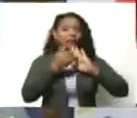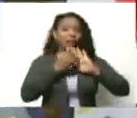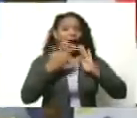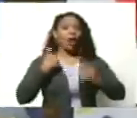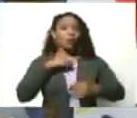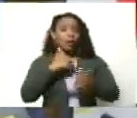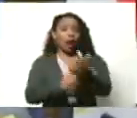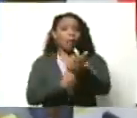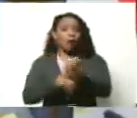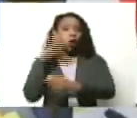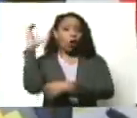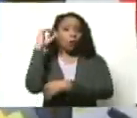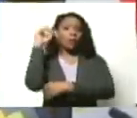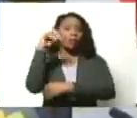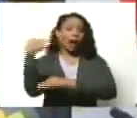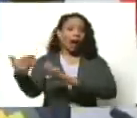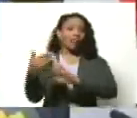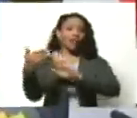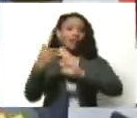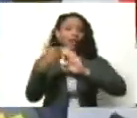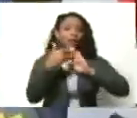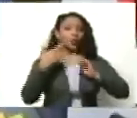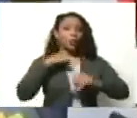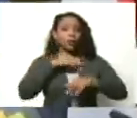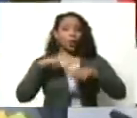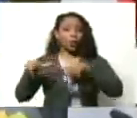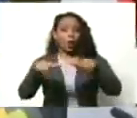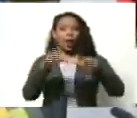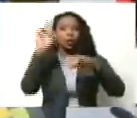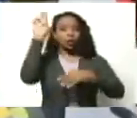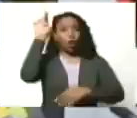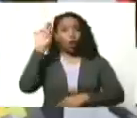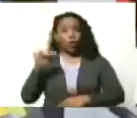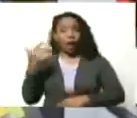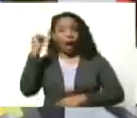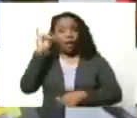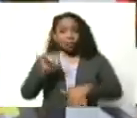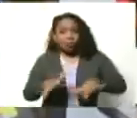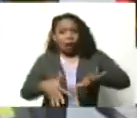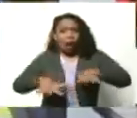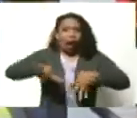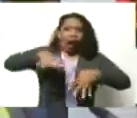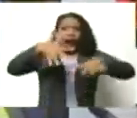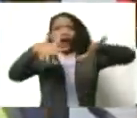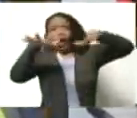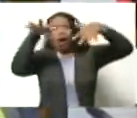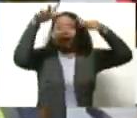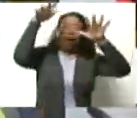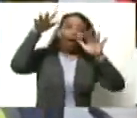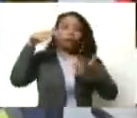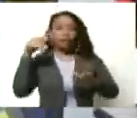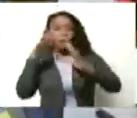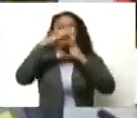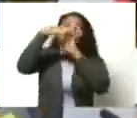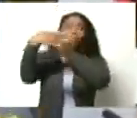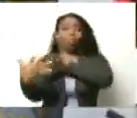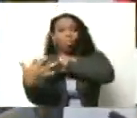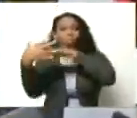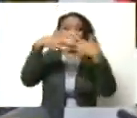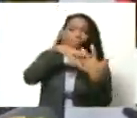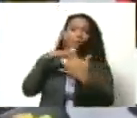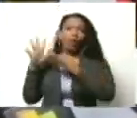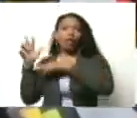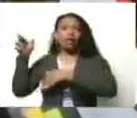Colombia, ha abatido nuestra región. Todos los días tenemos inundaciones, derrumbes,